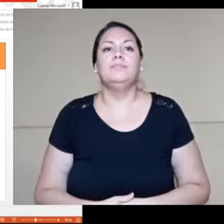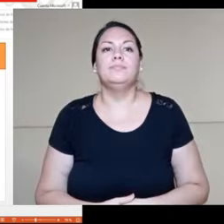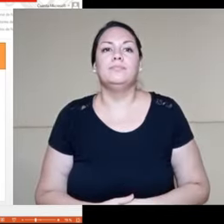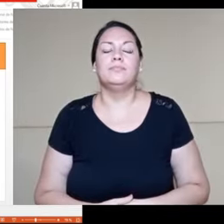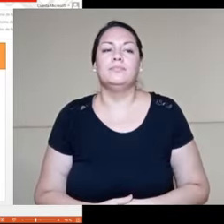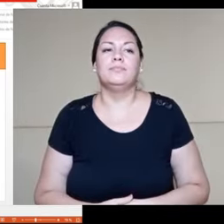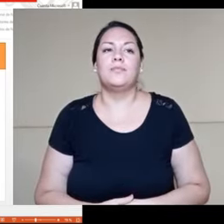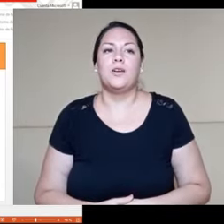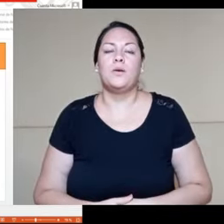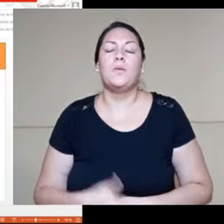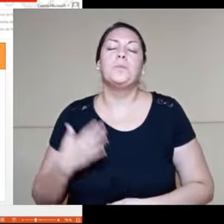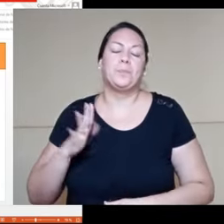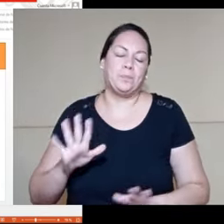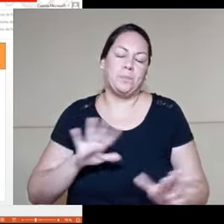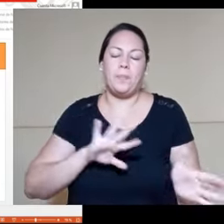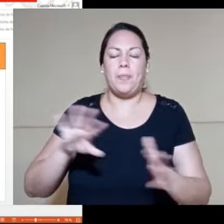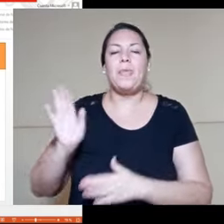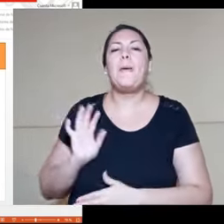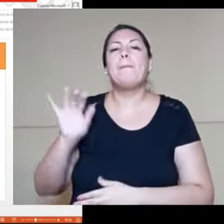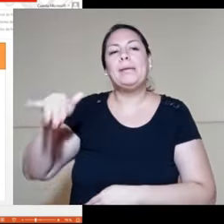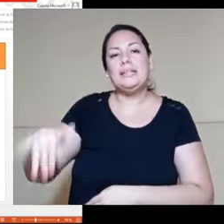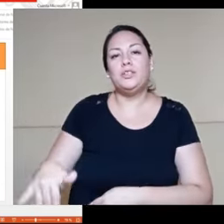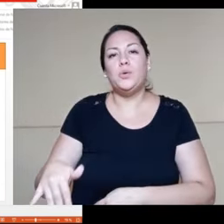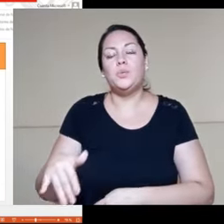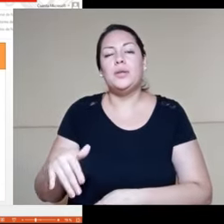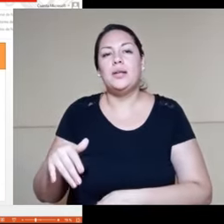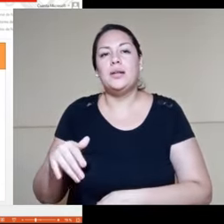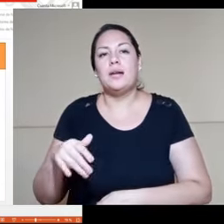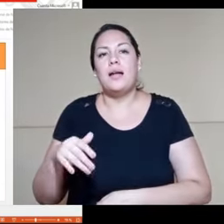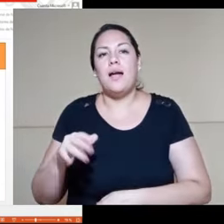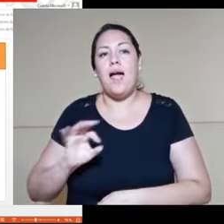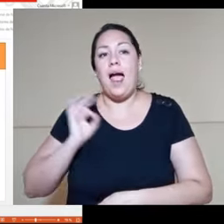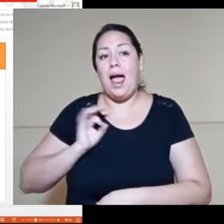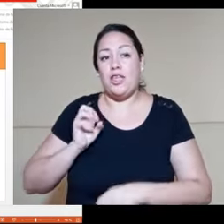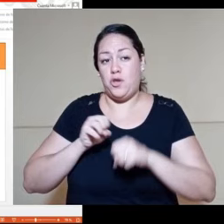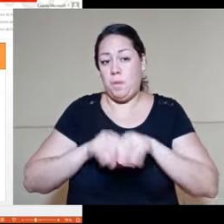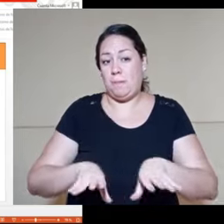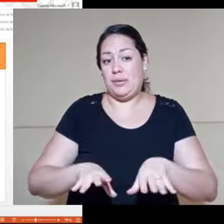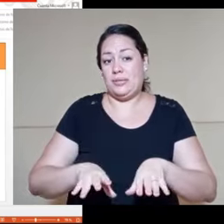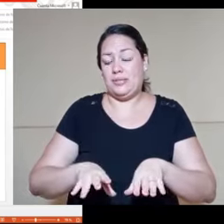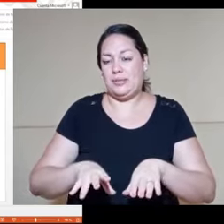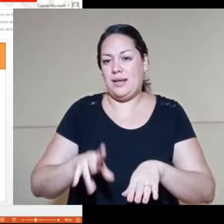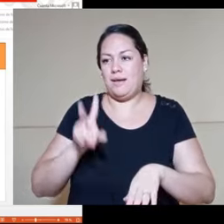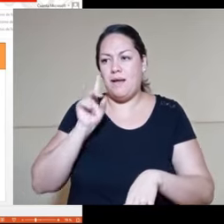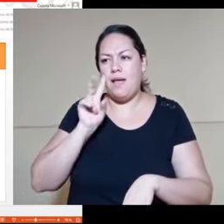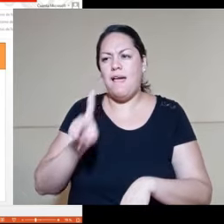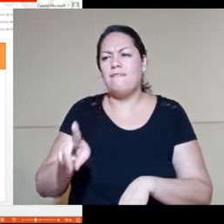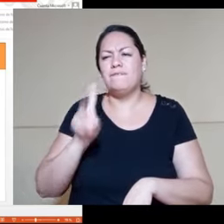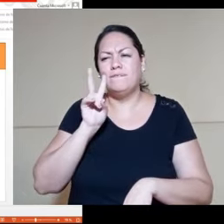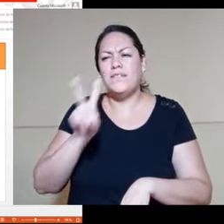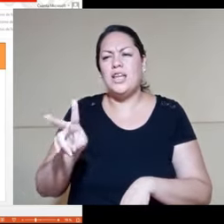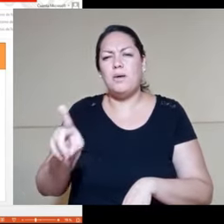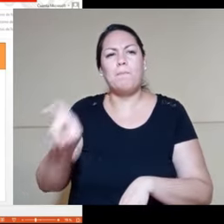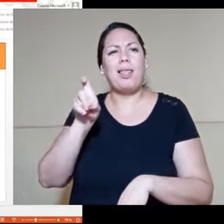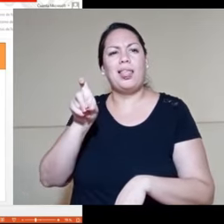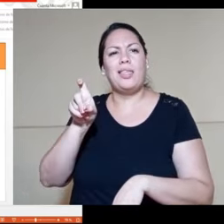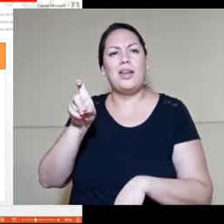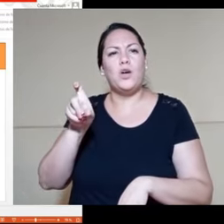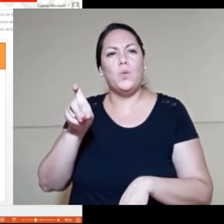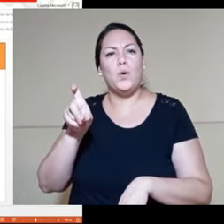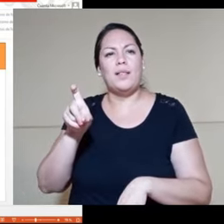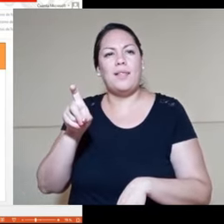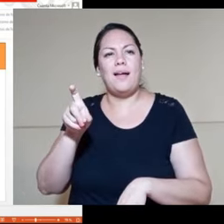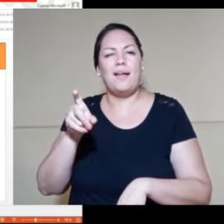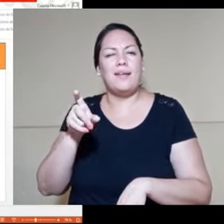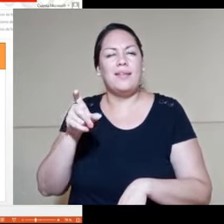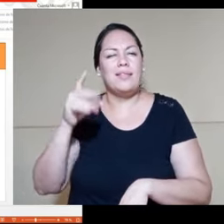arreglada. No. Y a ella se le detectó a principio de año. Tiene 12 años